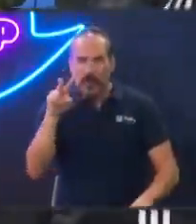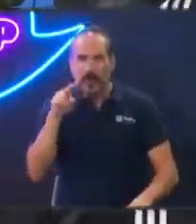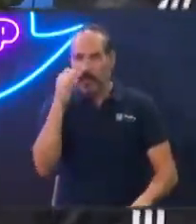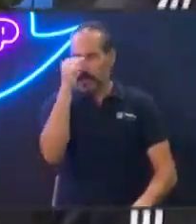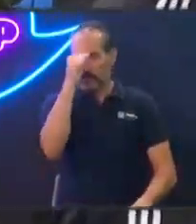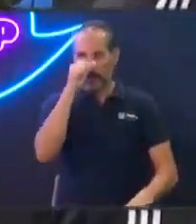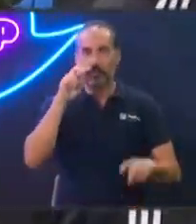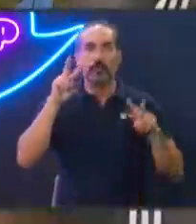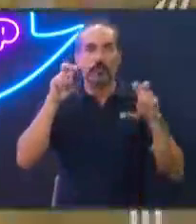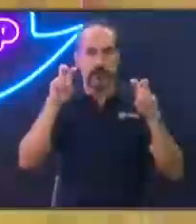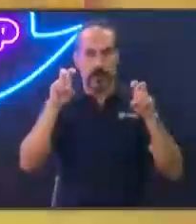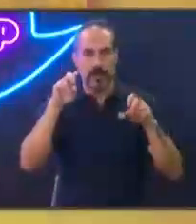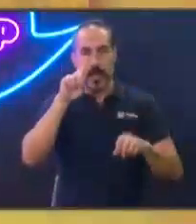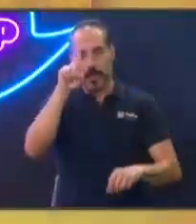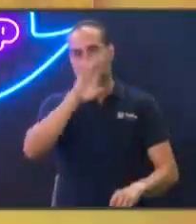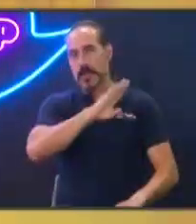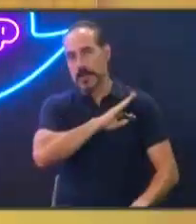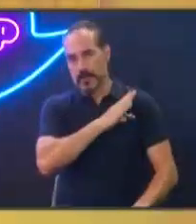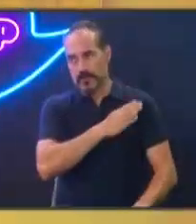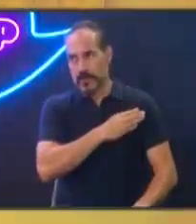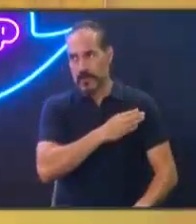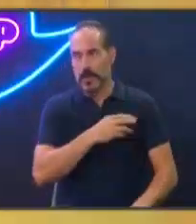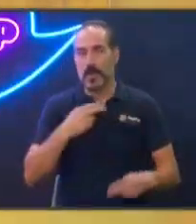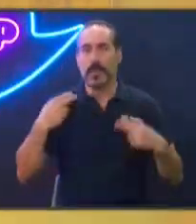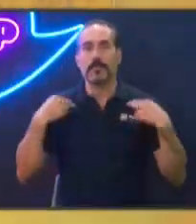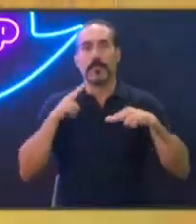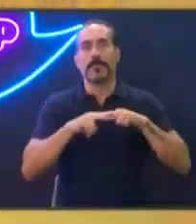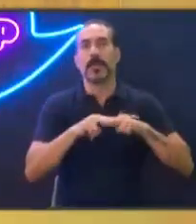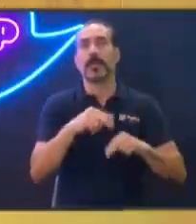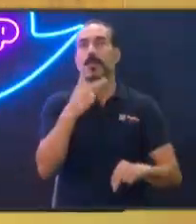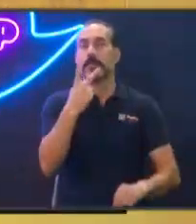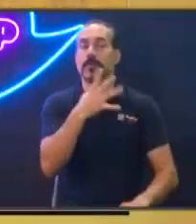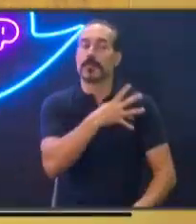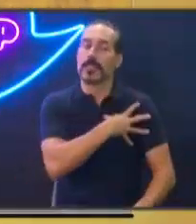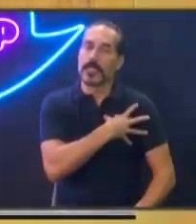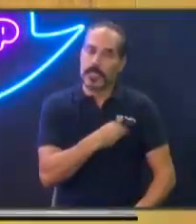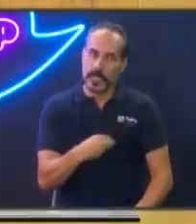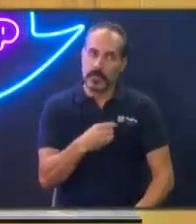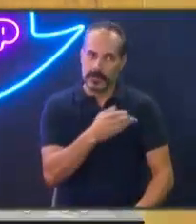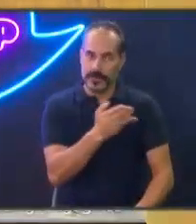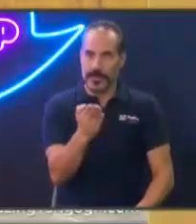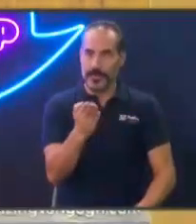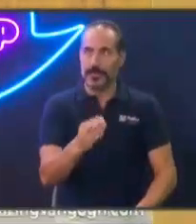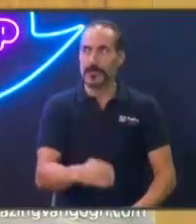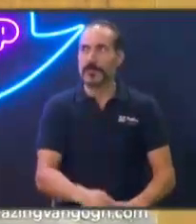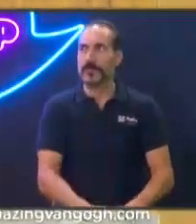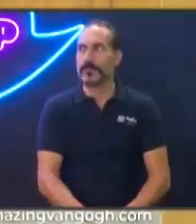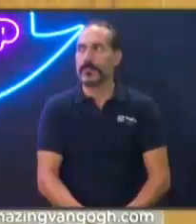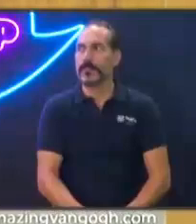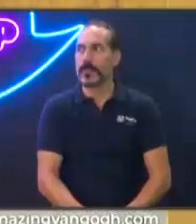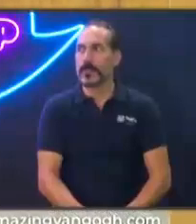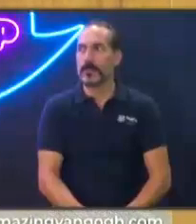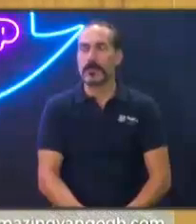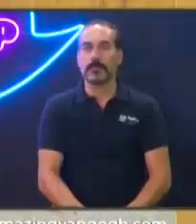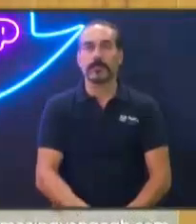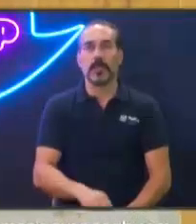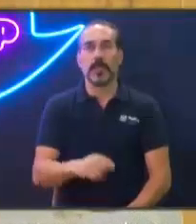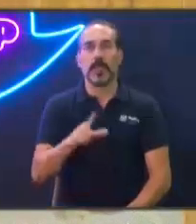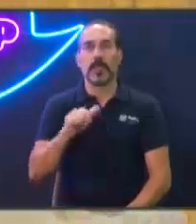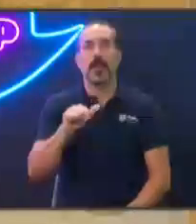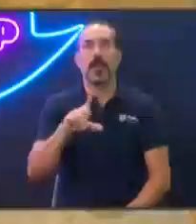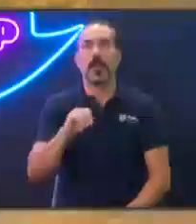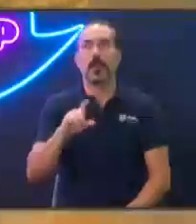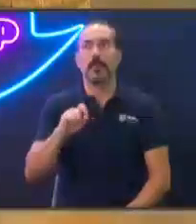de Burgos España madre de dos extraordinarios hijos Lalo de 24 años con un